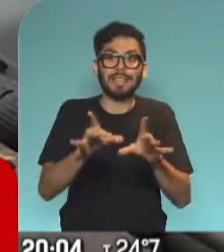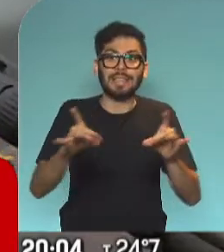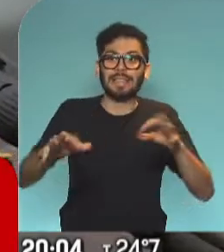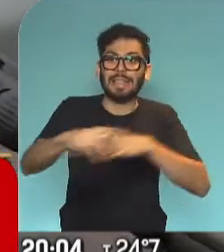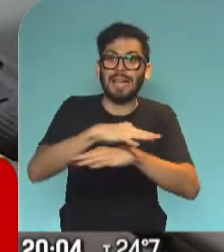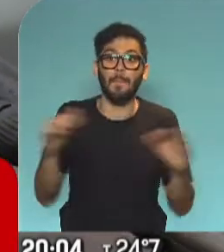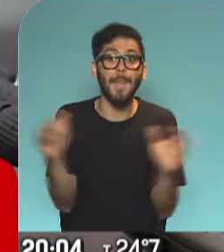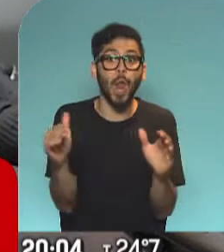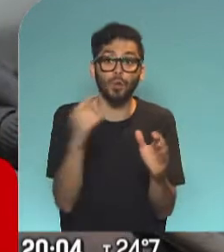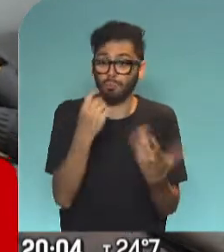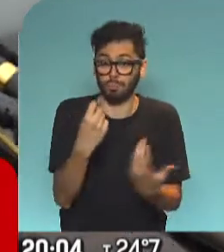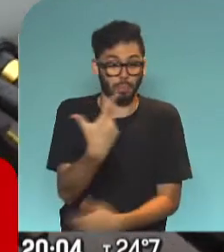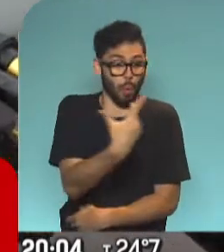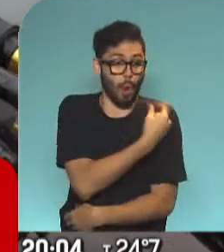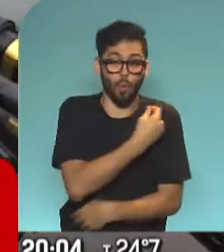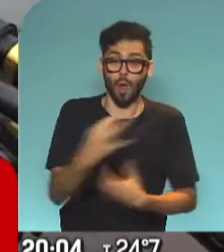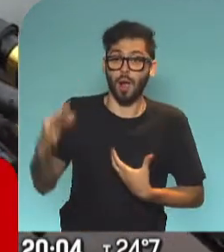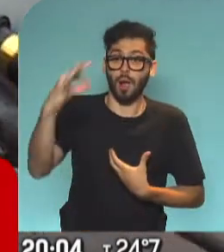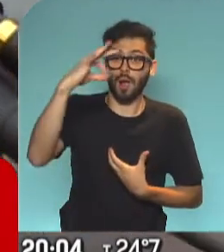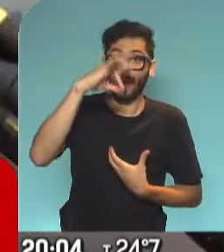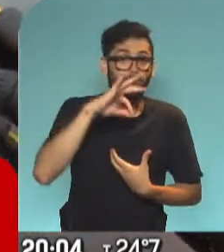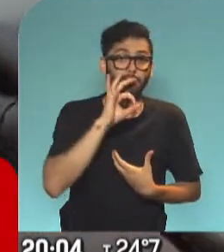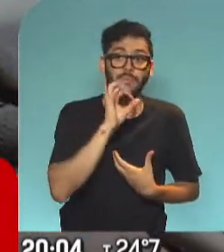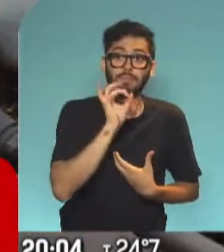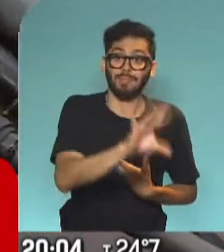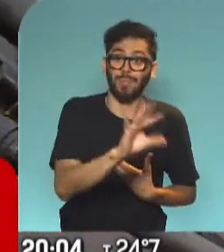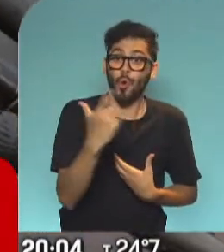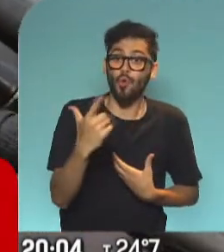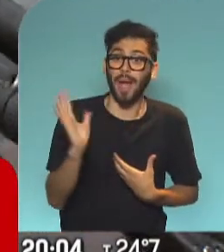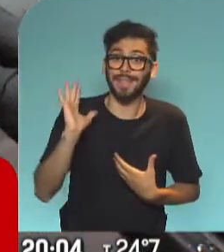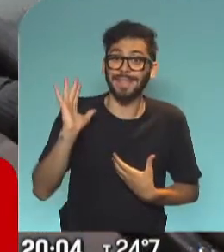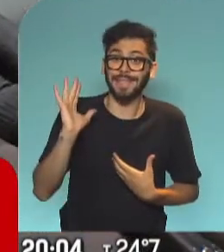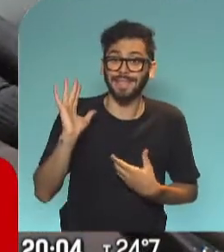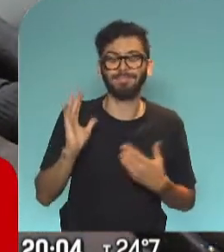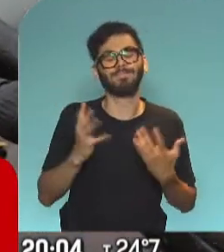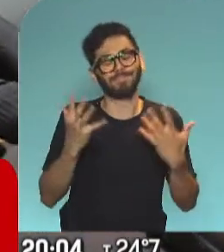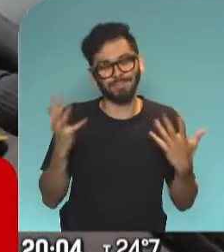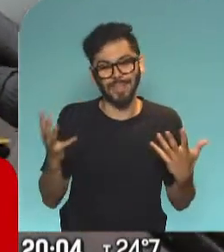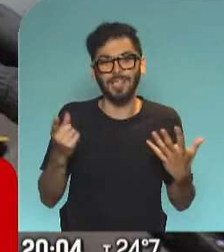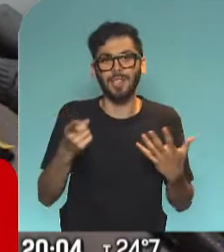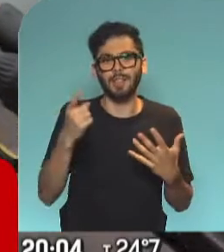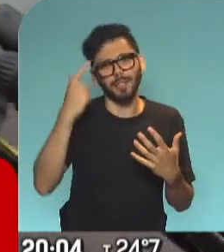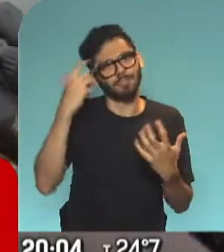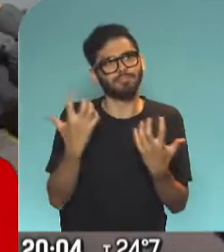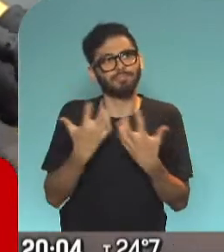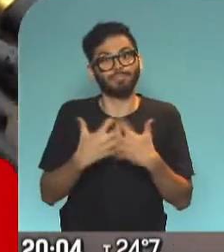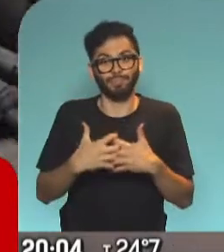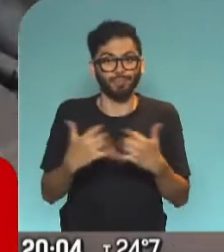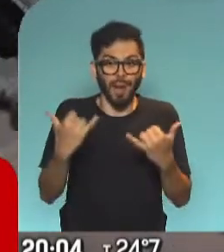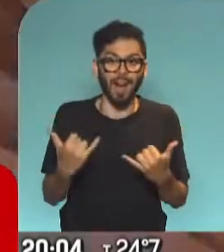la persona vacunada no transmite la enfermedad. Entonces, ustedes se dan cuenta que tiene sentido y tiene